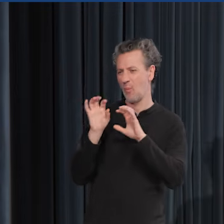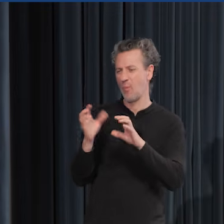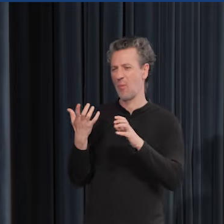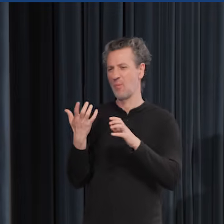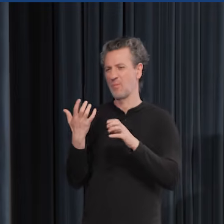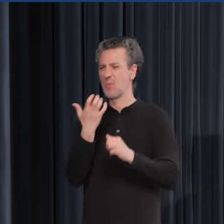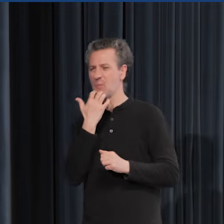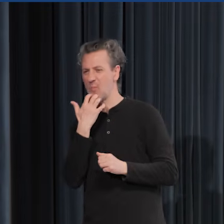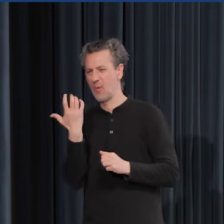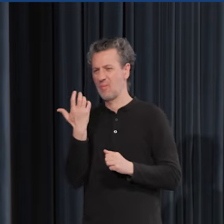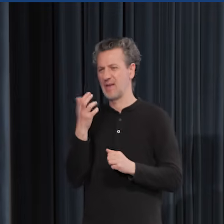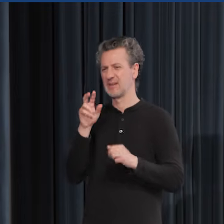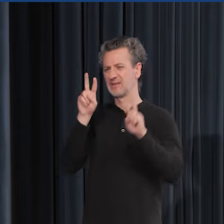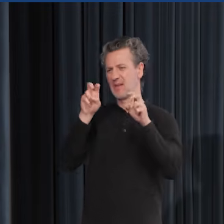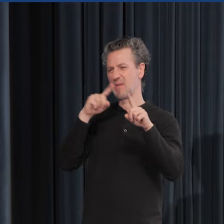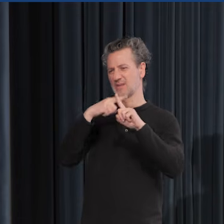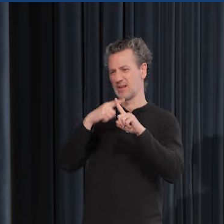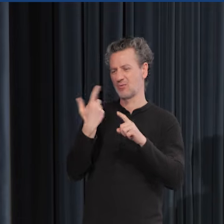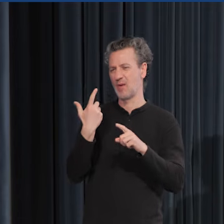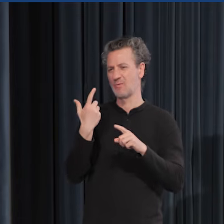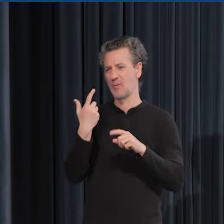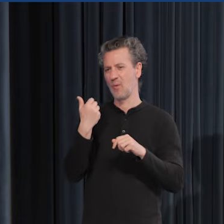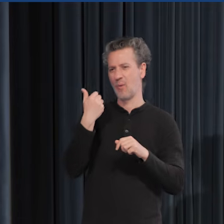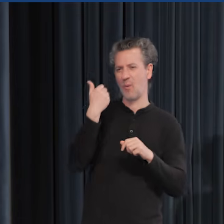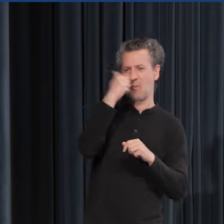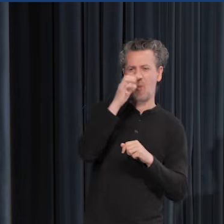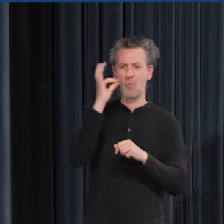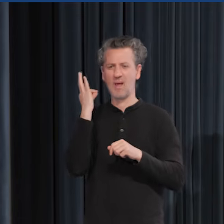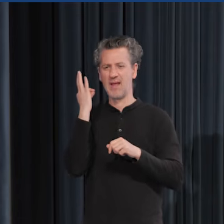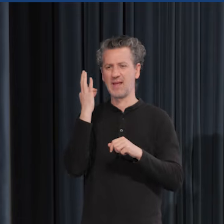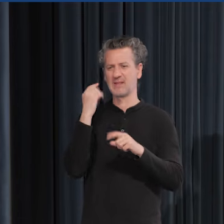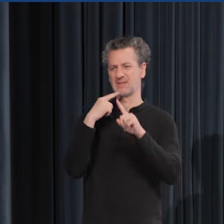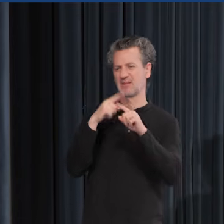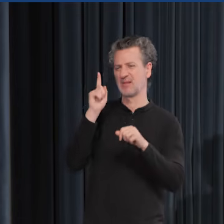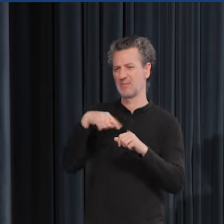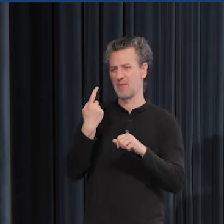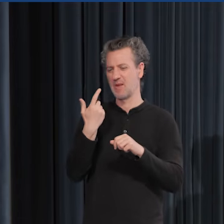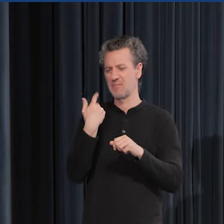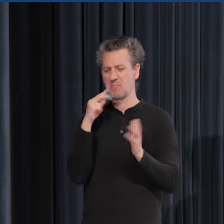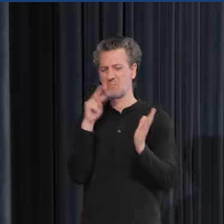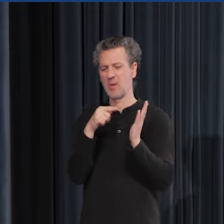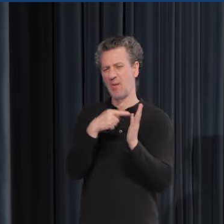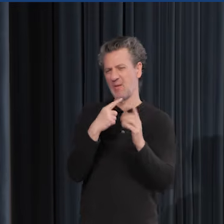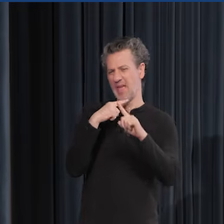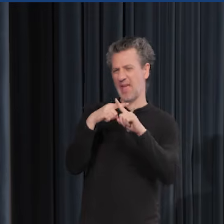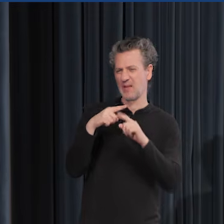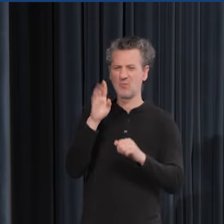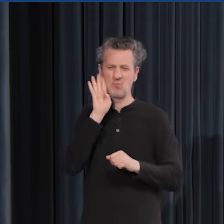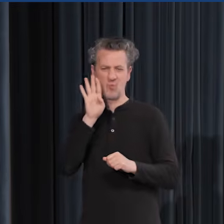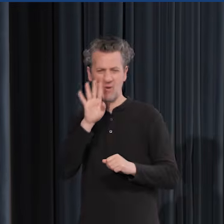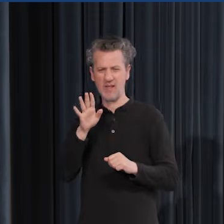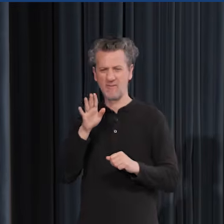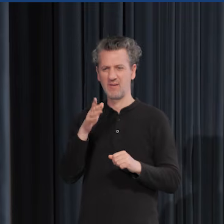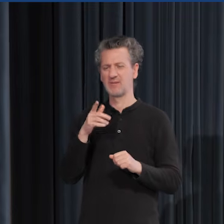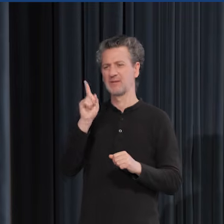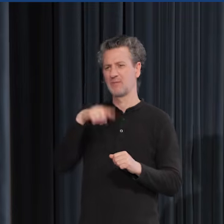persistentes, el uso de lenguaje sexista, la exposición de material pornográfico en zonas comunes, y comportamientos